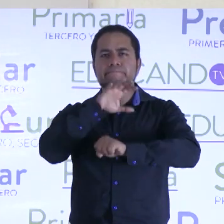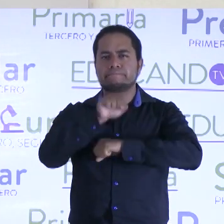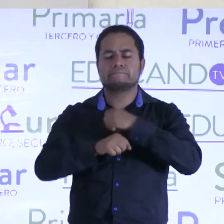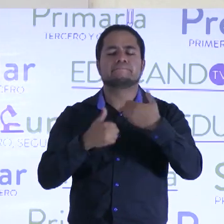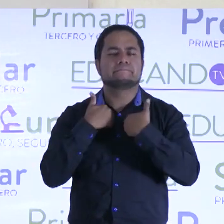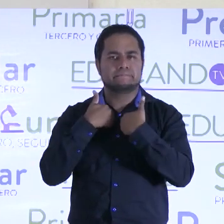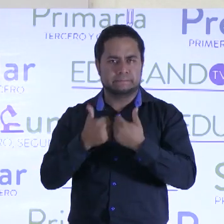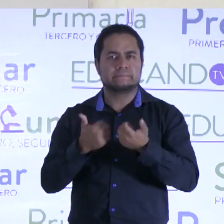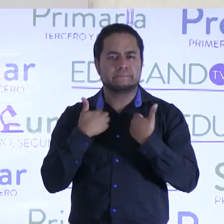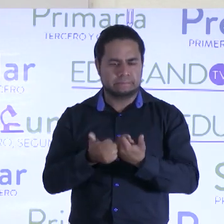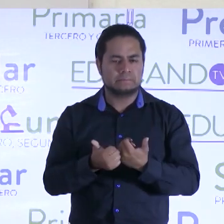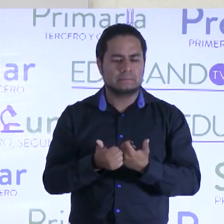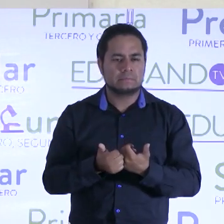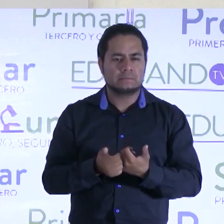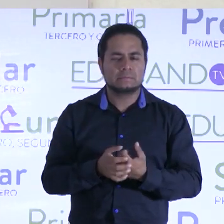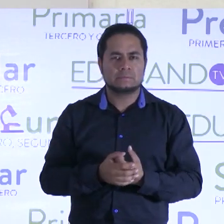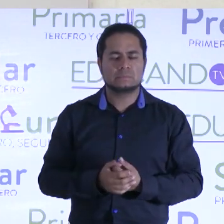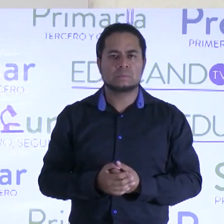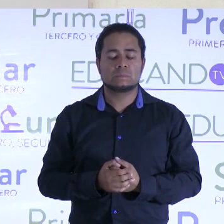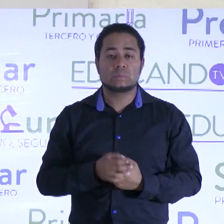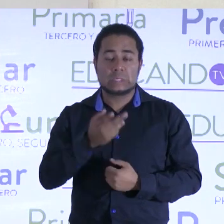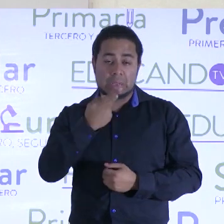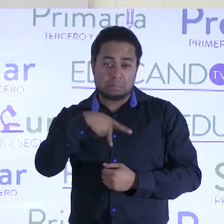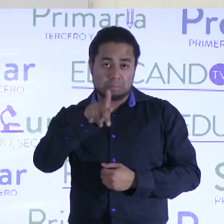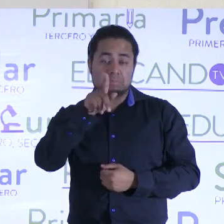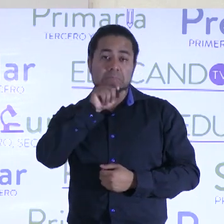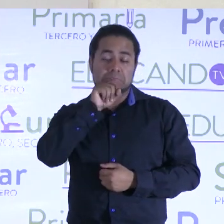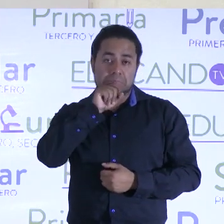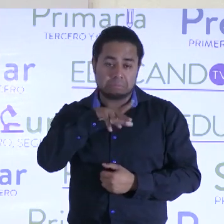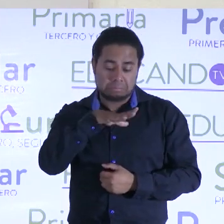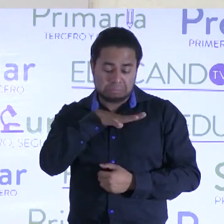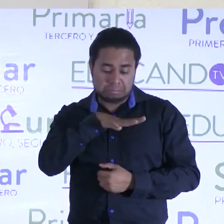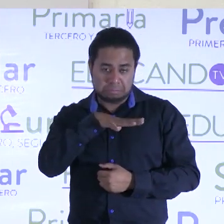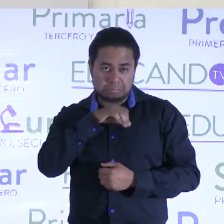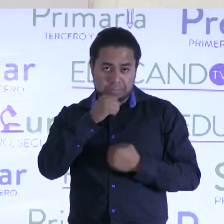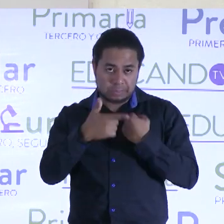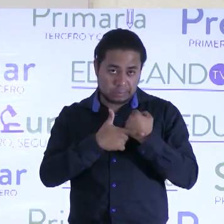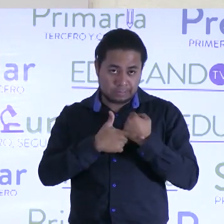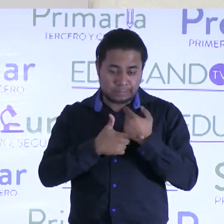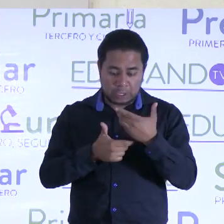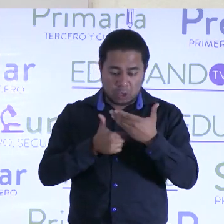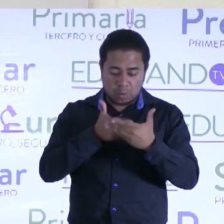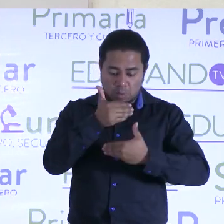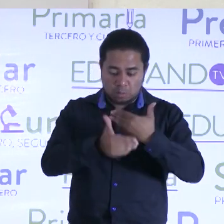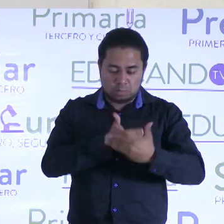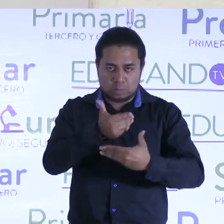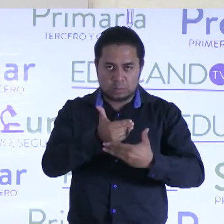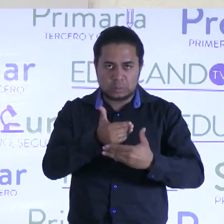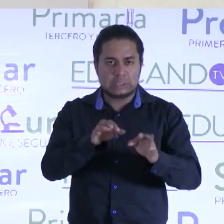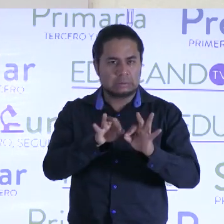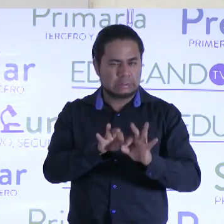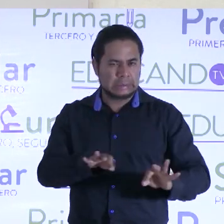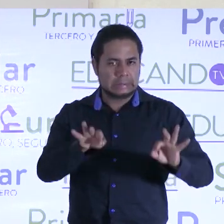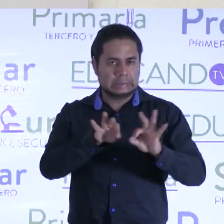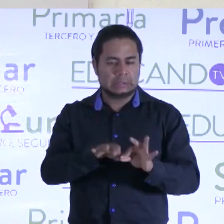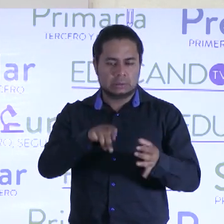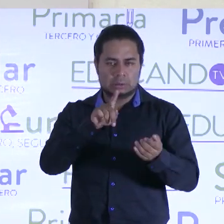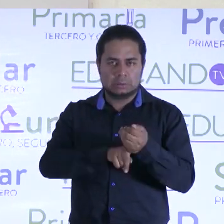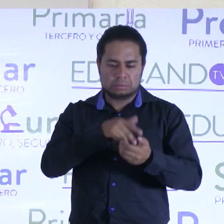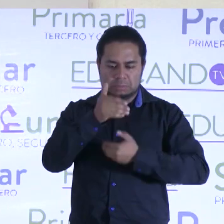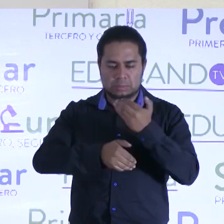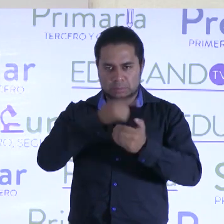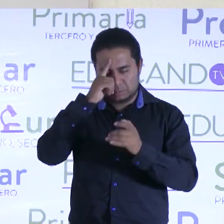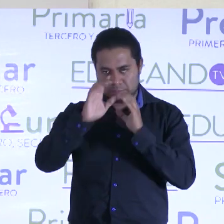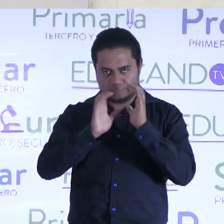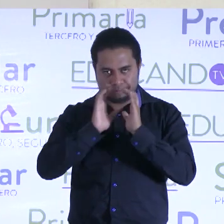tratando de comunicar. Pero también existe un proceso muy importante dentro